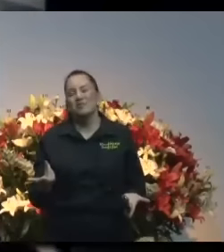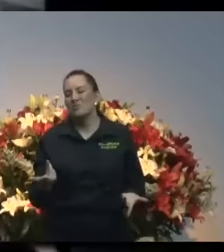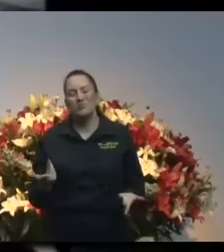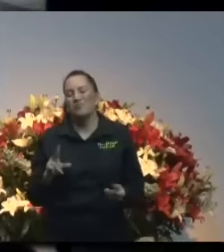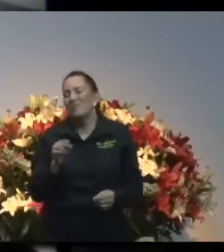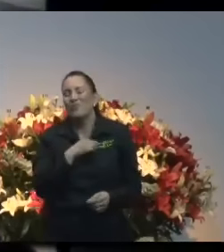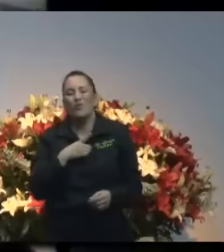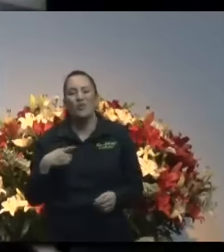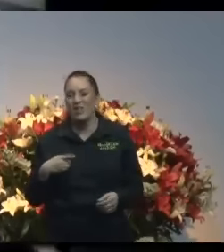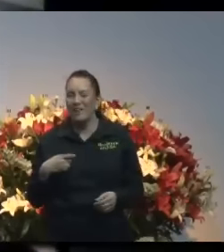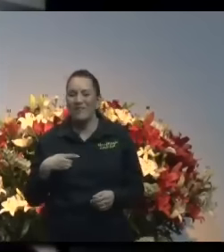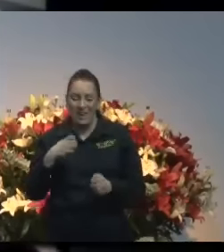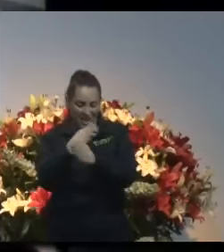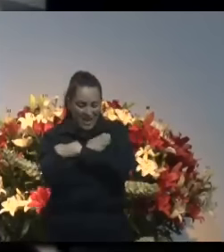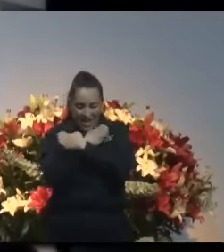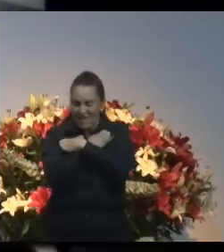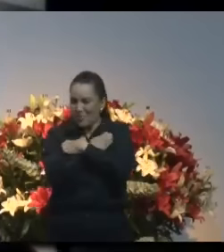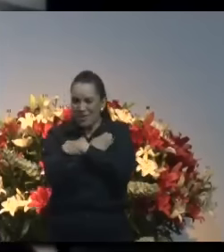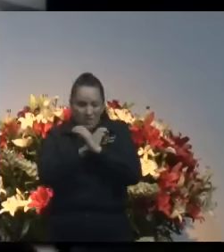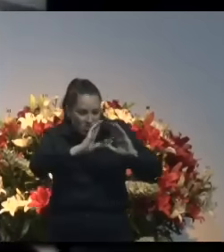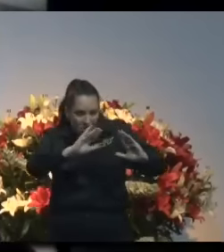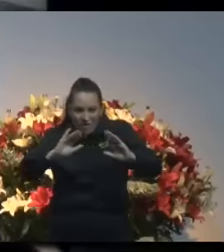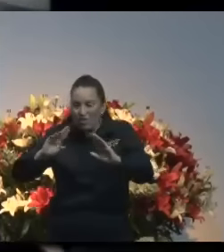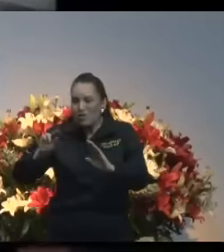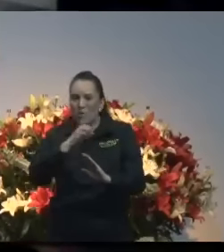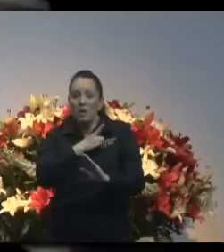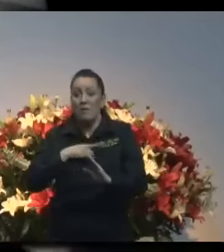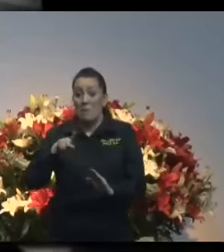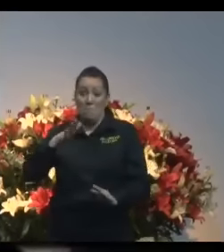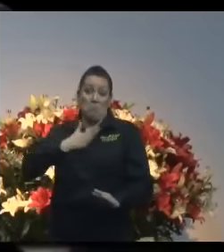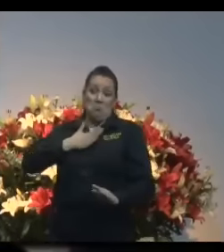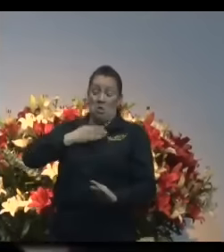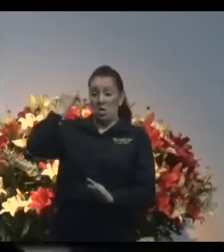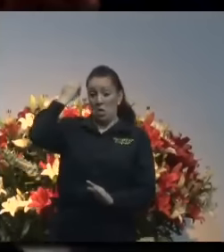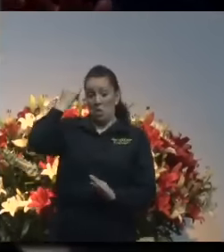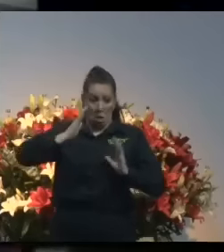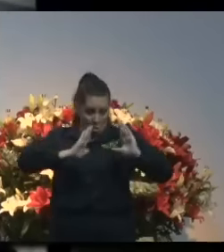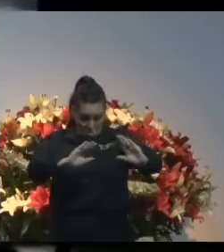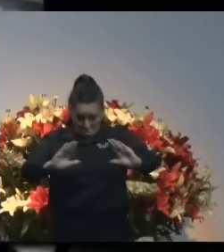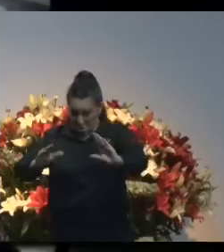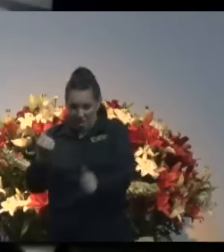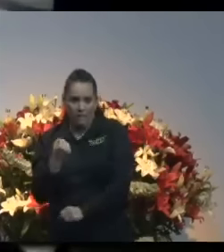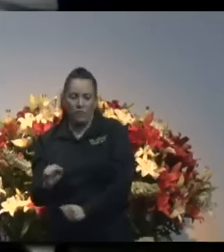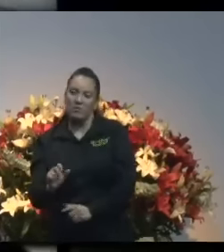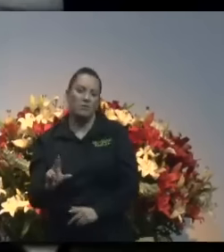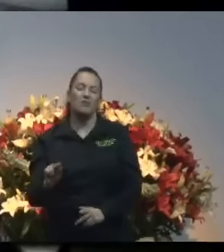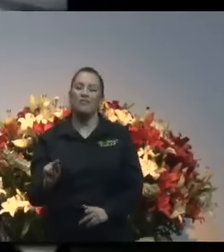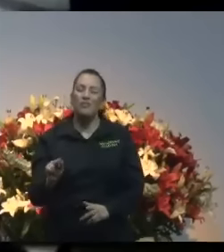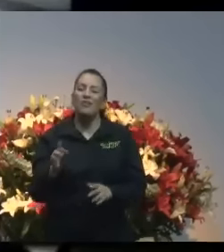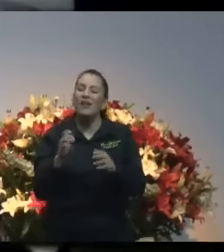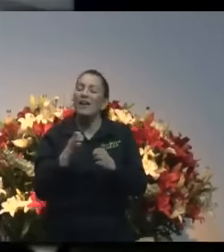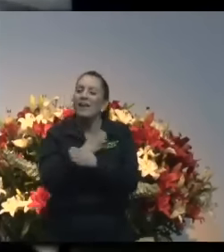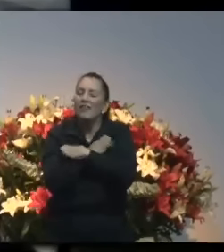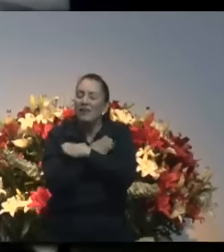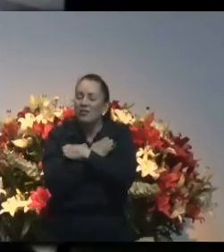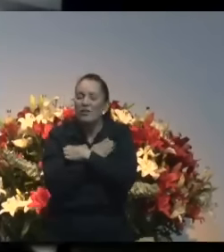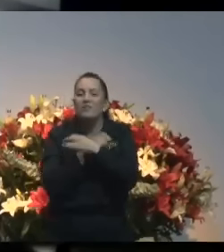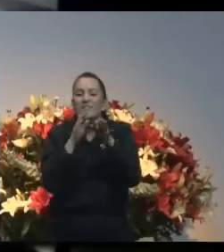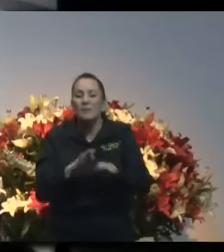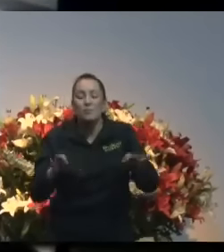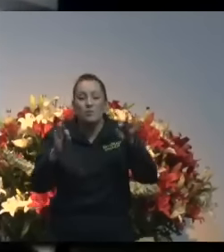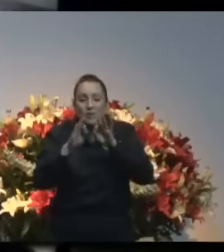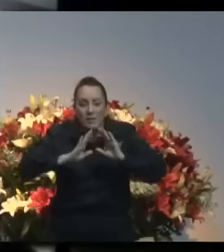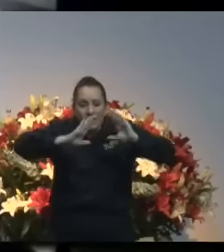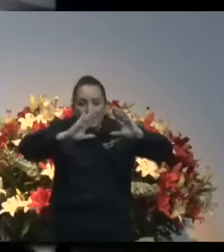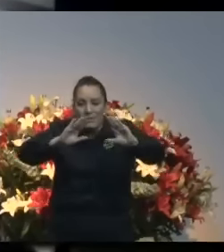ser ideologizada, la educación tiene que ser pues, lo que debe de ser y punto, enseñar a pensar, enseñar a analizar y que